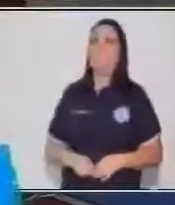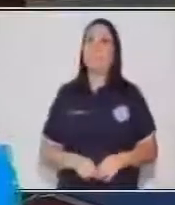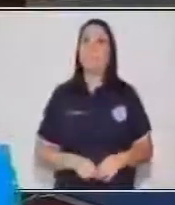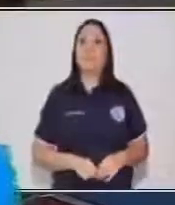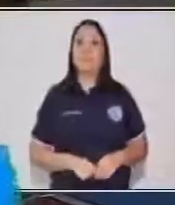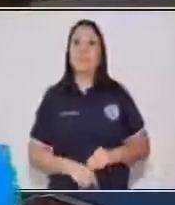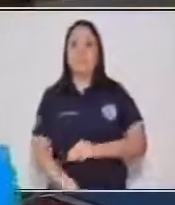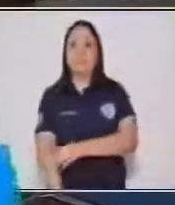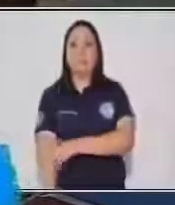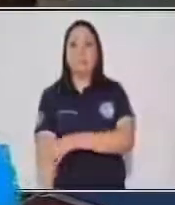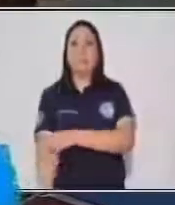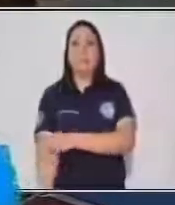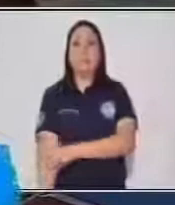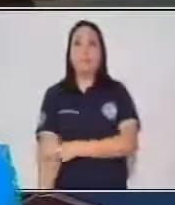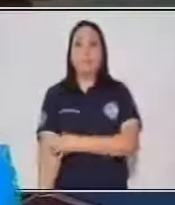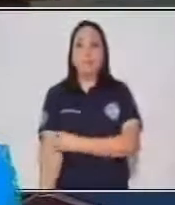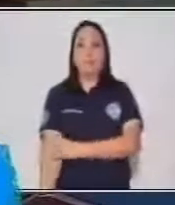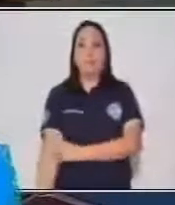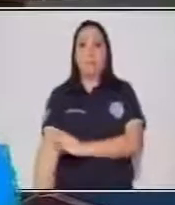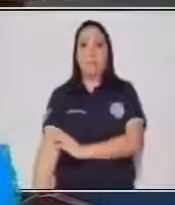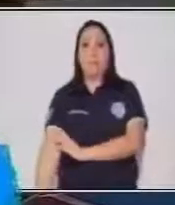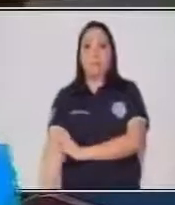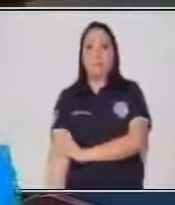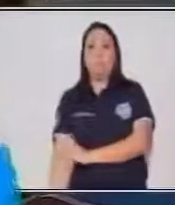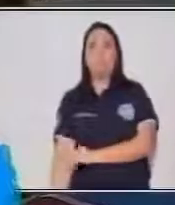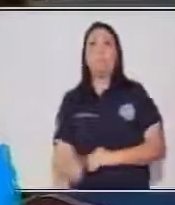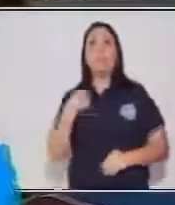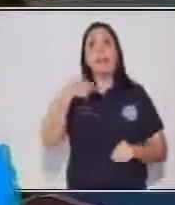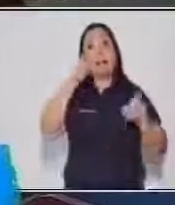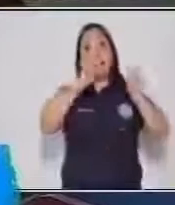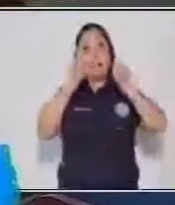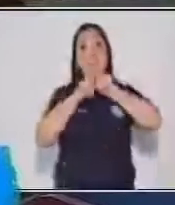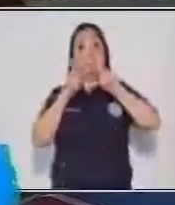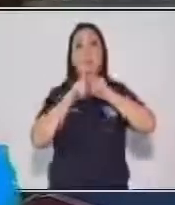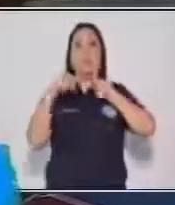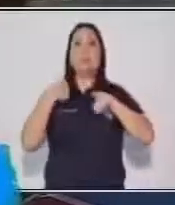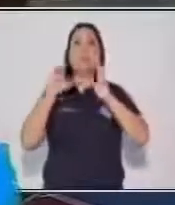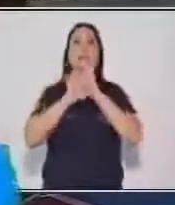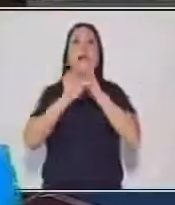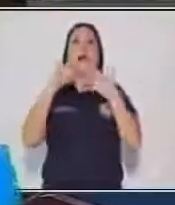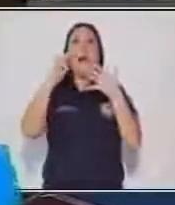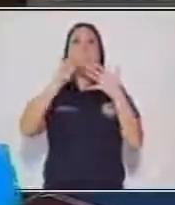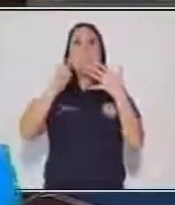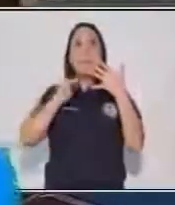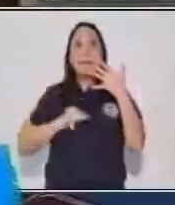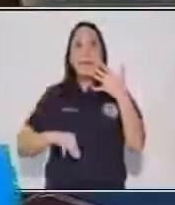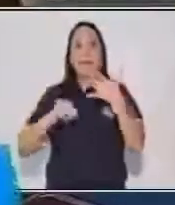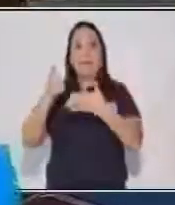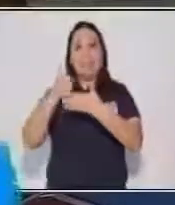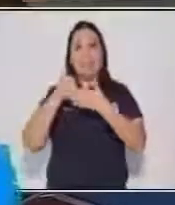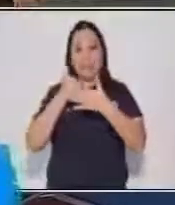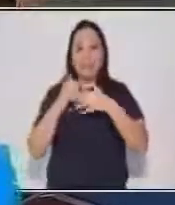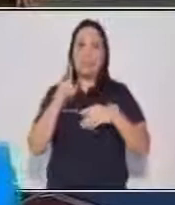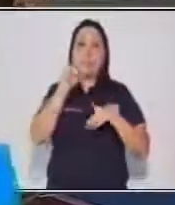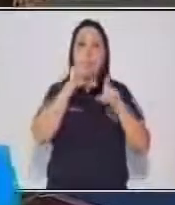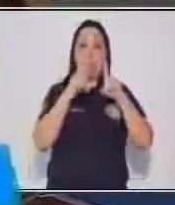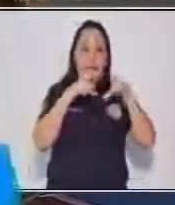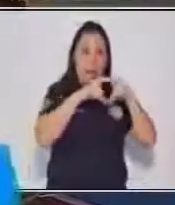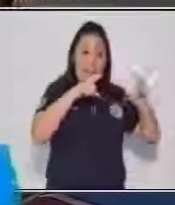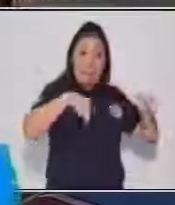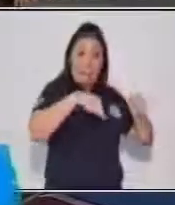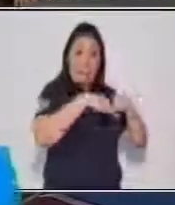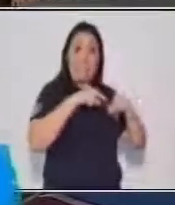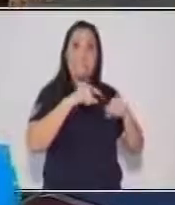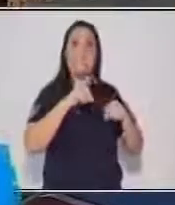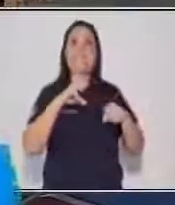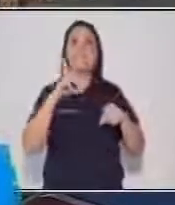Más adelante vamos a hablar un poquito también de esto. Y pues si hablamos de material de apoyo, no solamente son esas fichas que te van a recordar qué